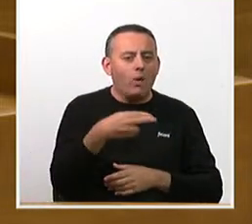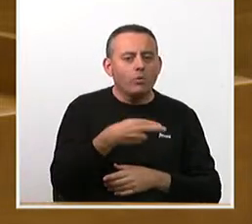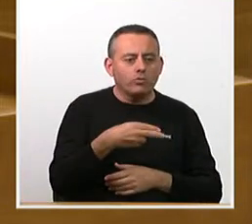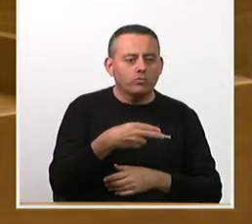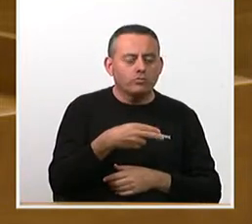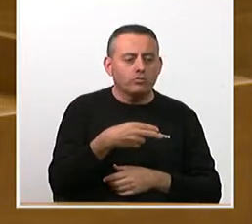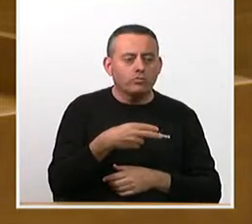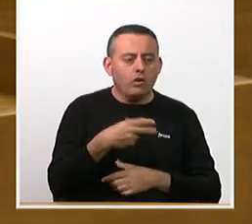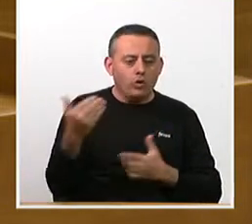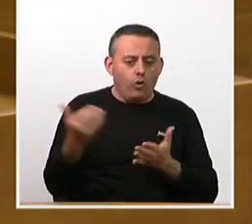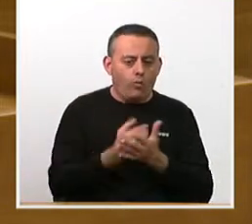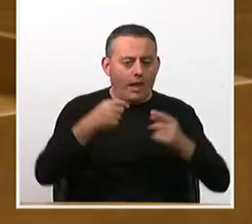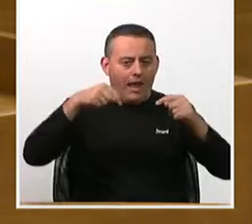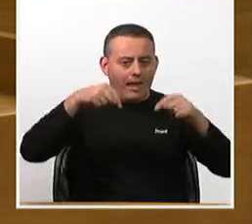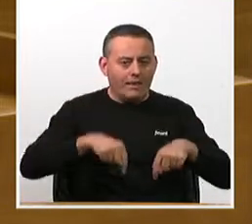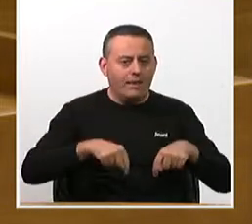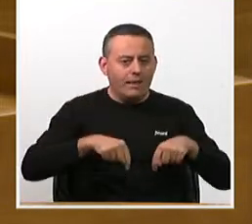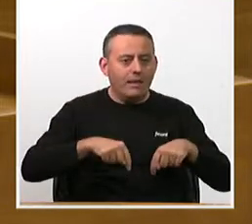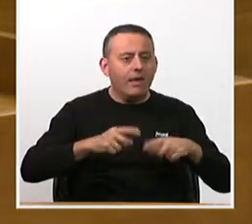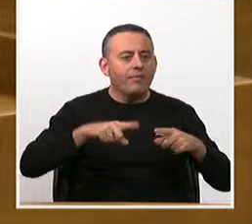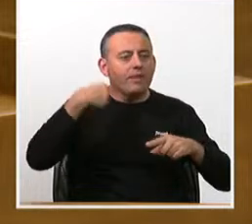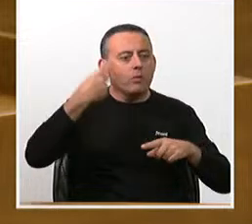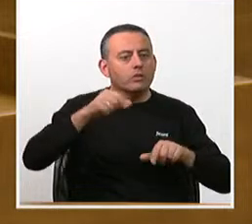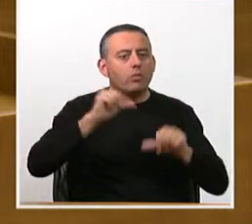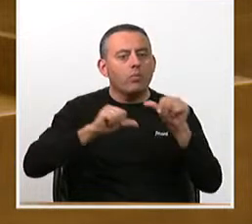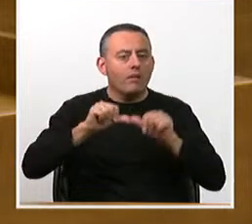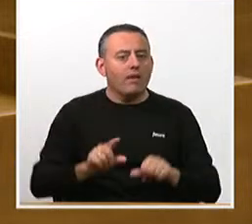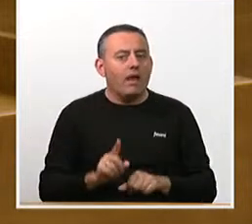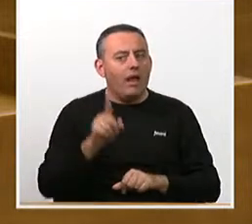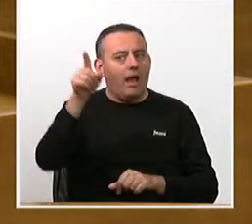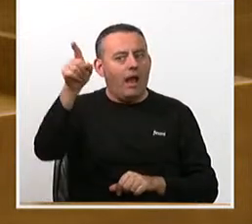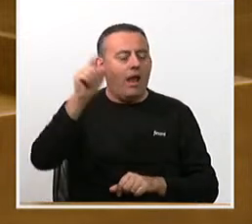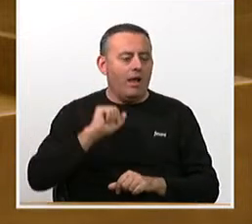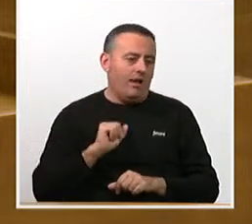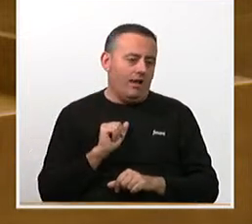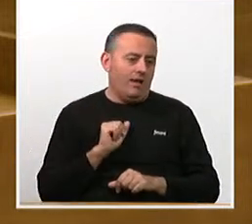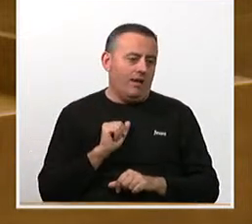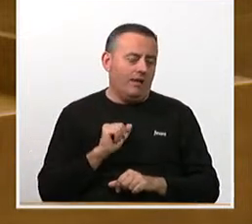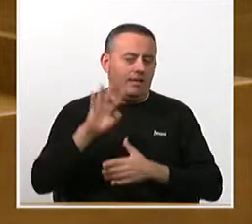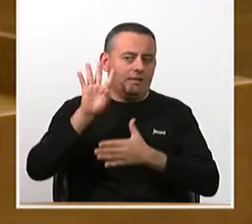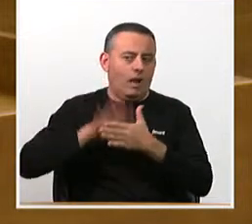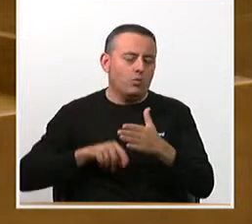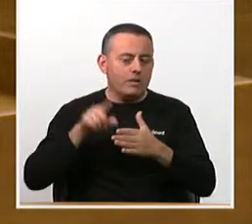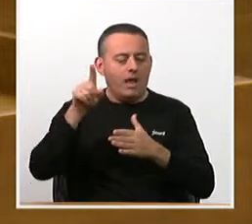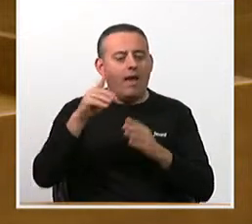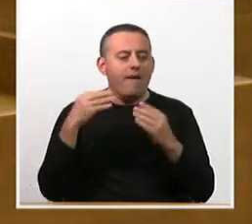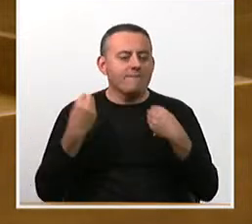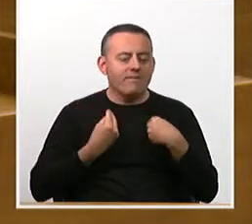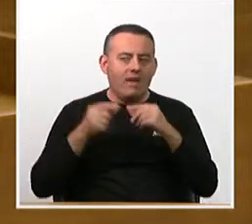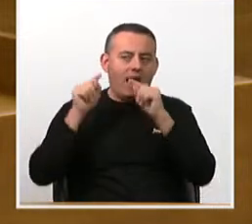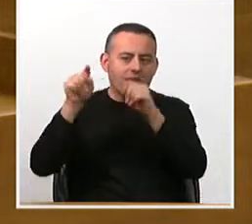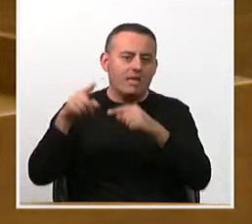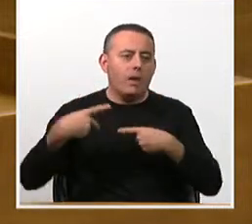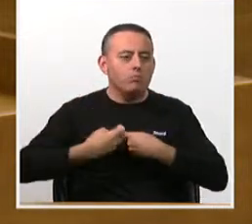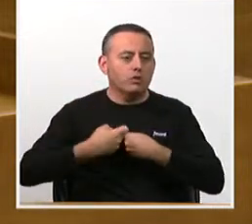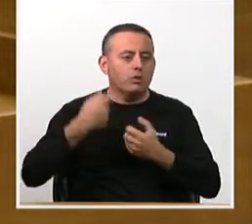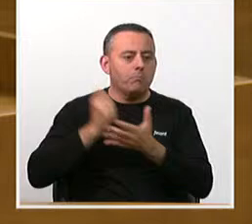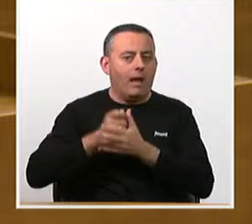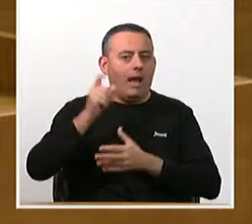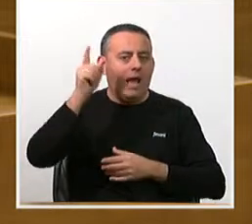a Cataluña a pagar impos yos dequ republicana y señor